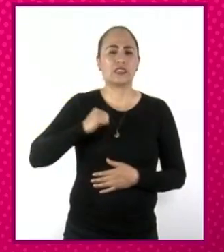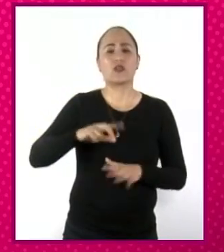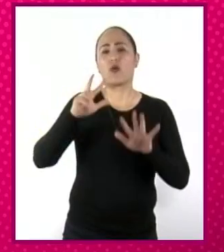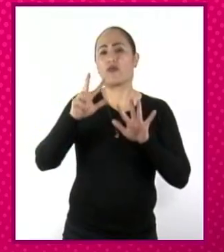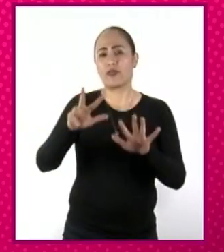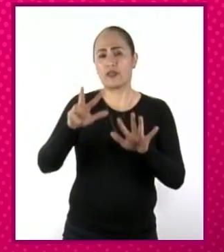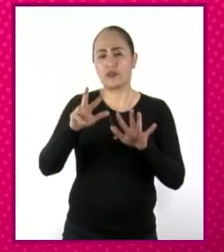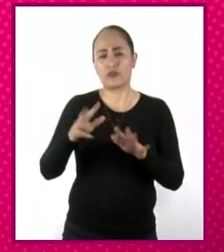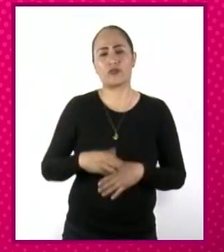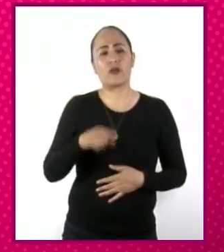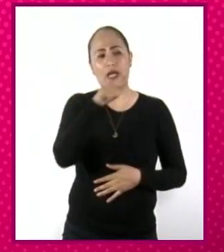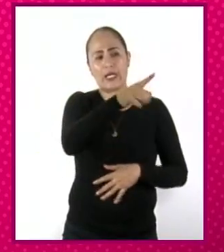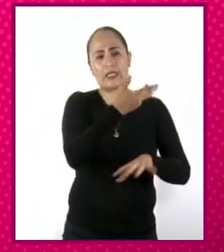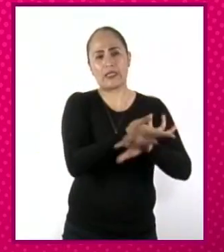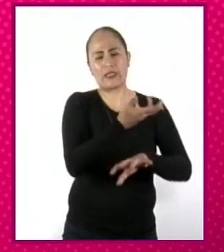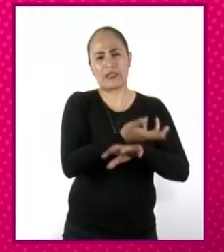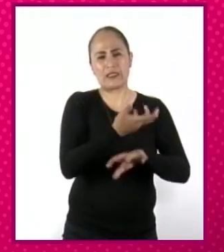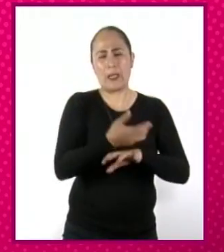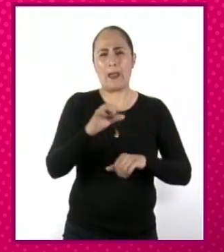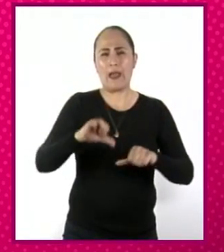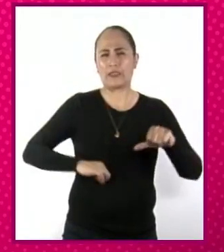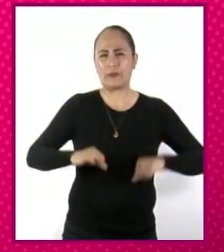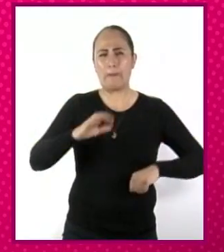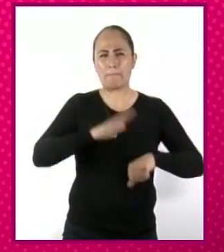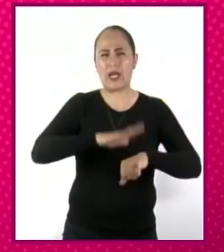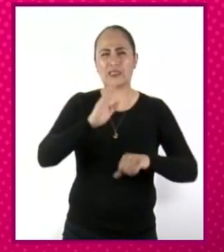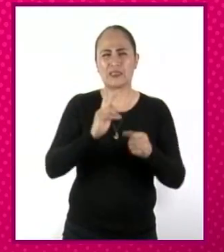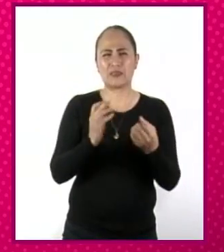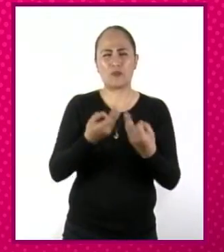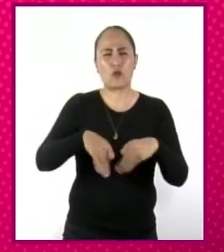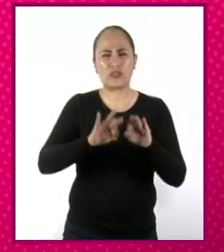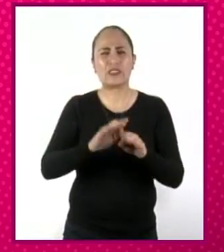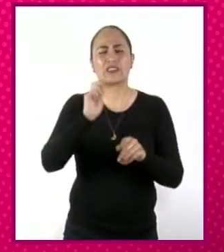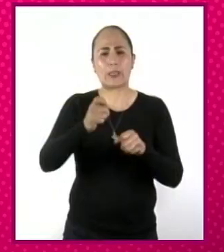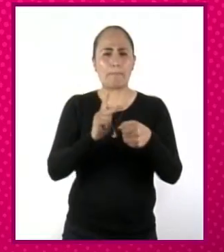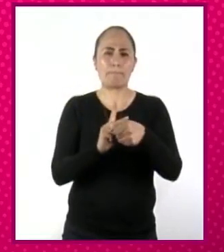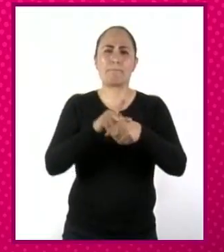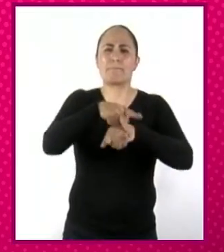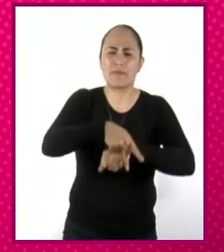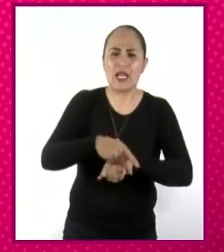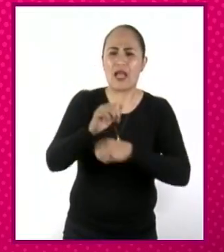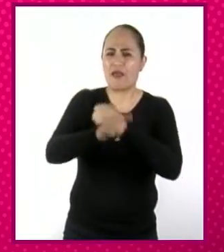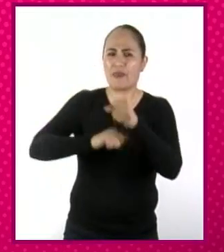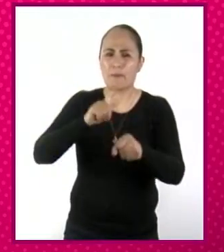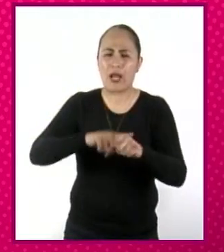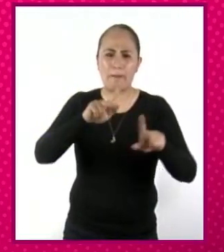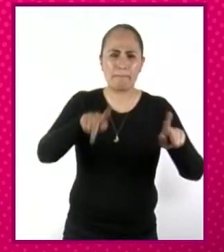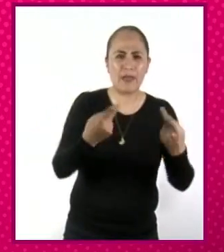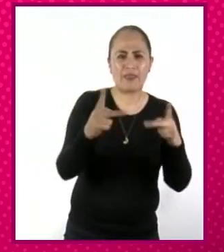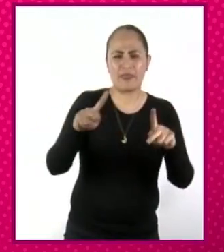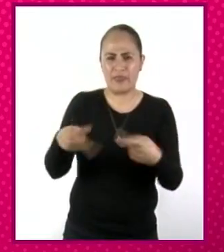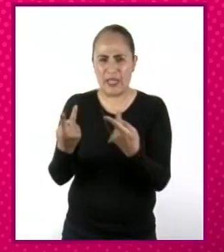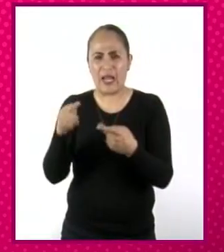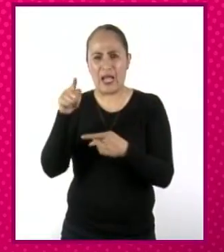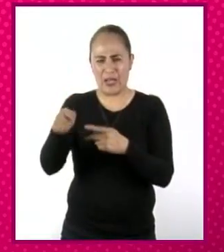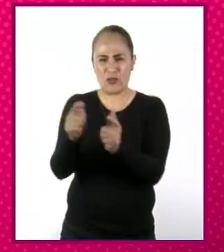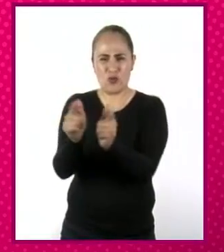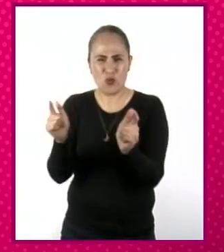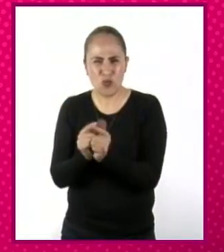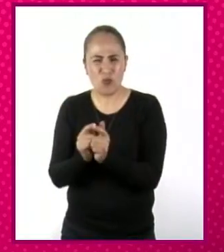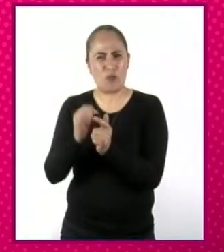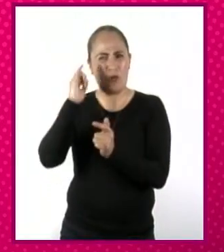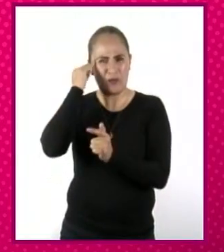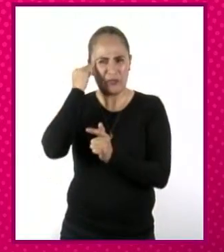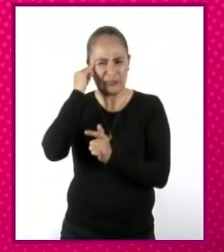más importantes en Estados Unidos era el comercio de pieles, y los indígenas, los grupos nativos, jugaban un papel muy importante como intermediarios, proveyendo al